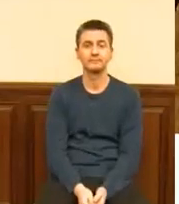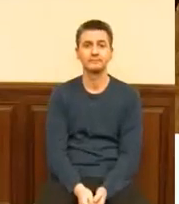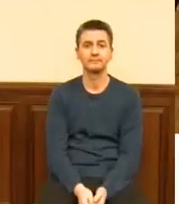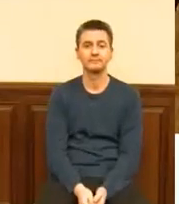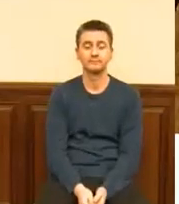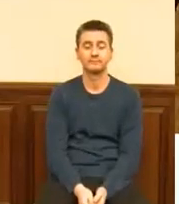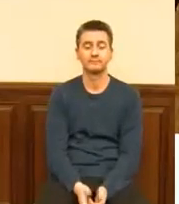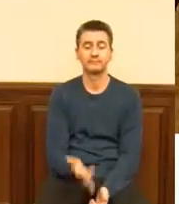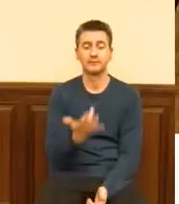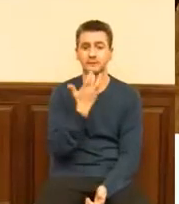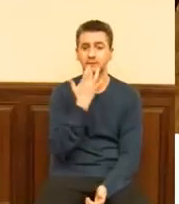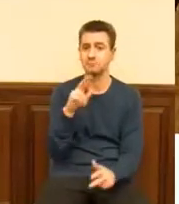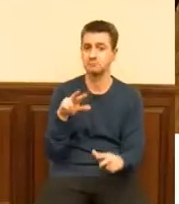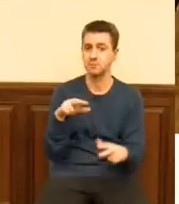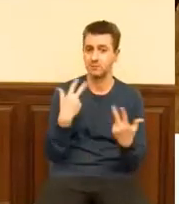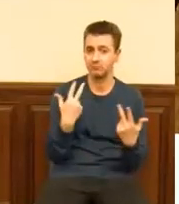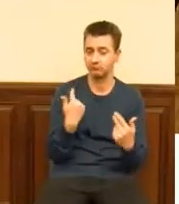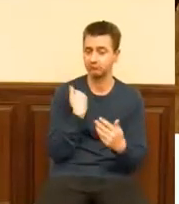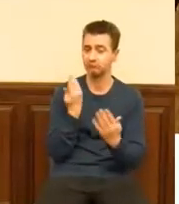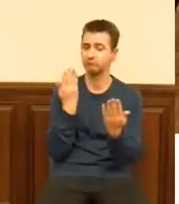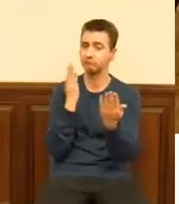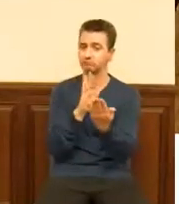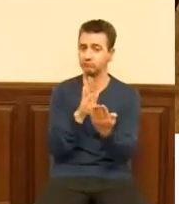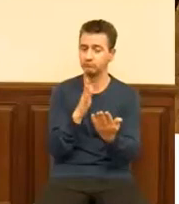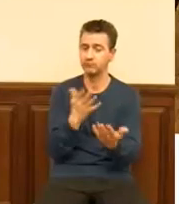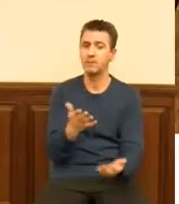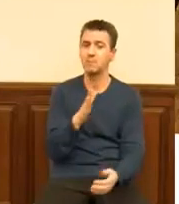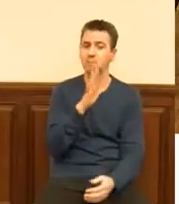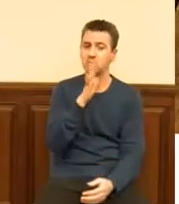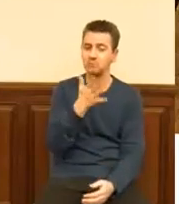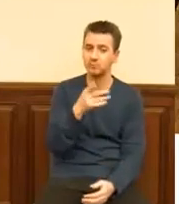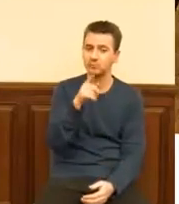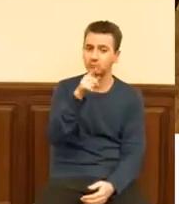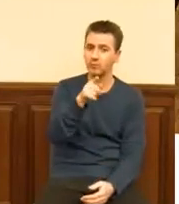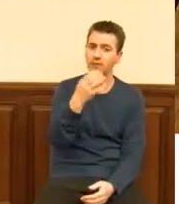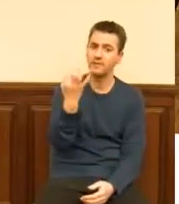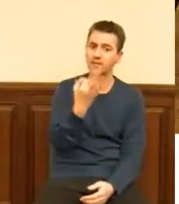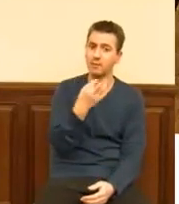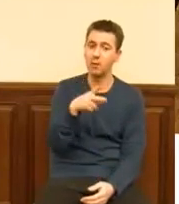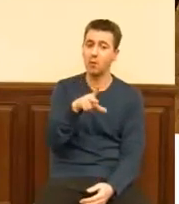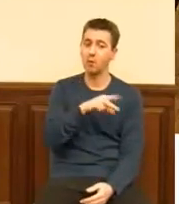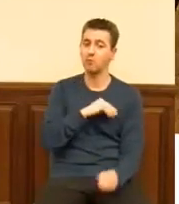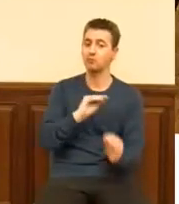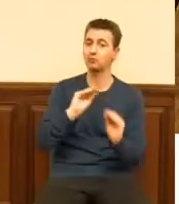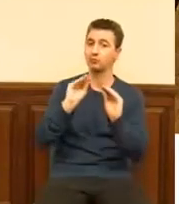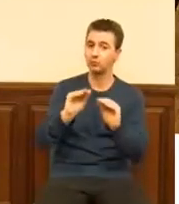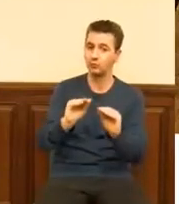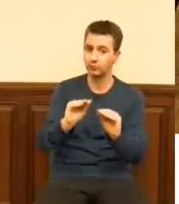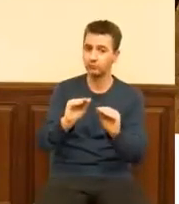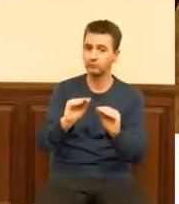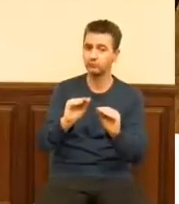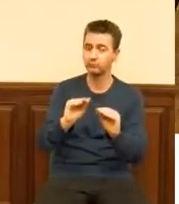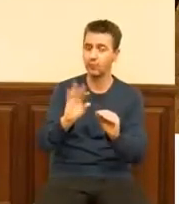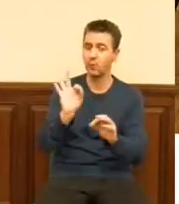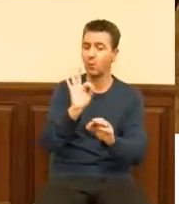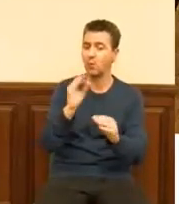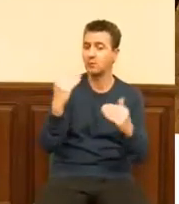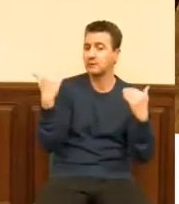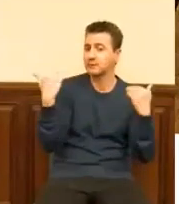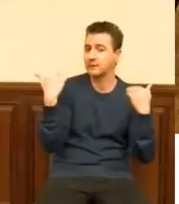si me lo permite, pues me dirijo a usted para que inste a los responsables, a sus concejales o a los responsables